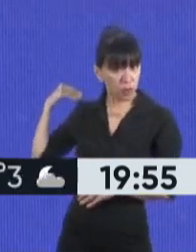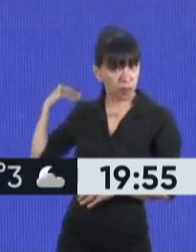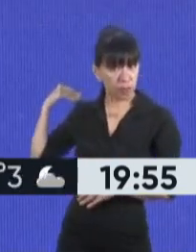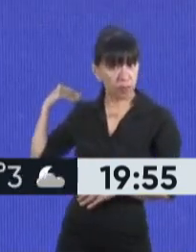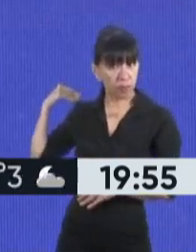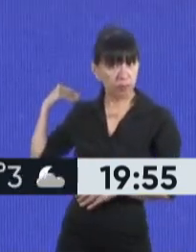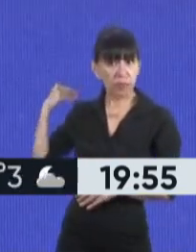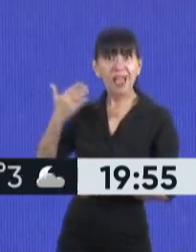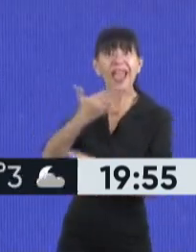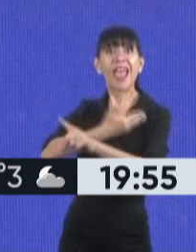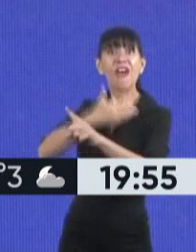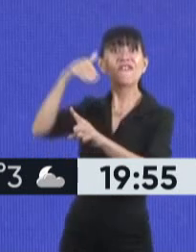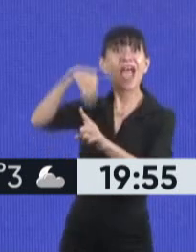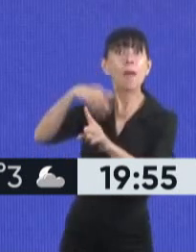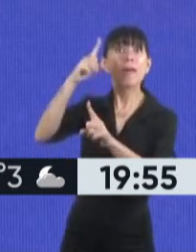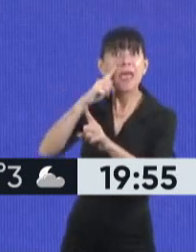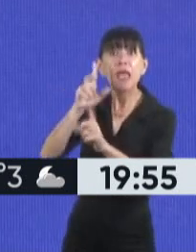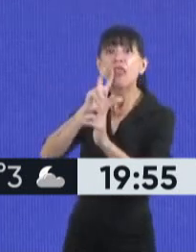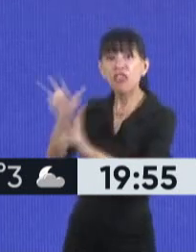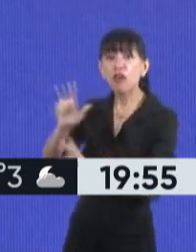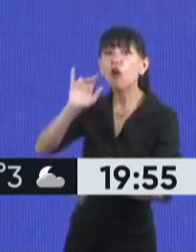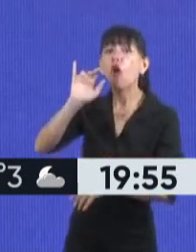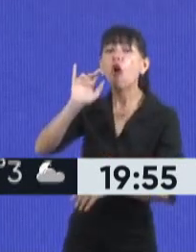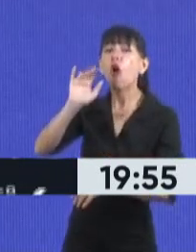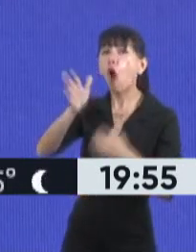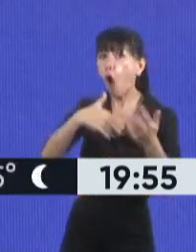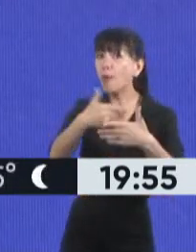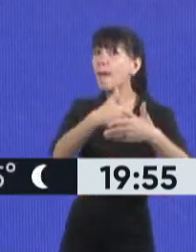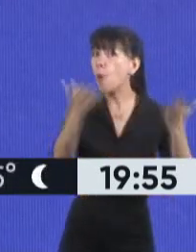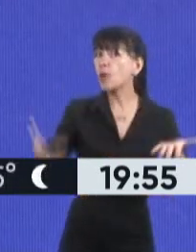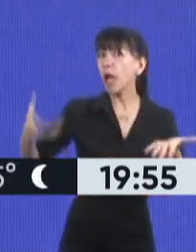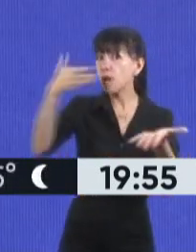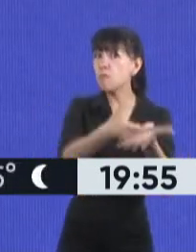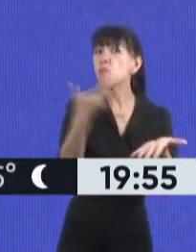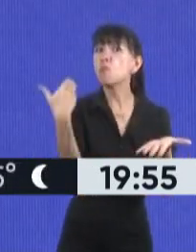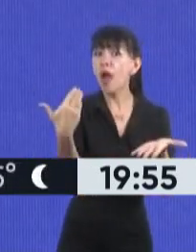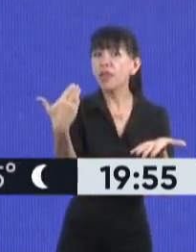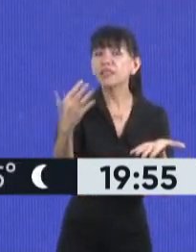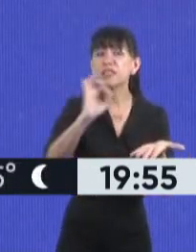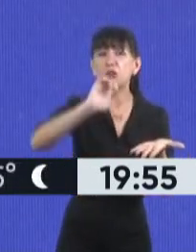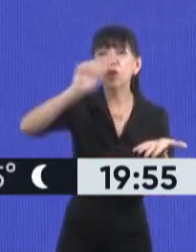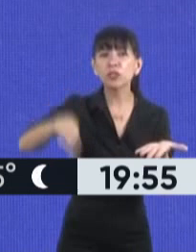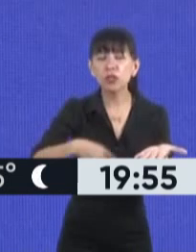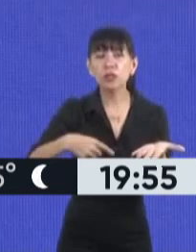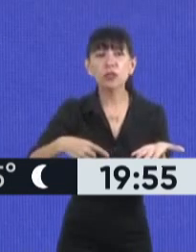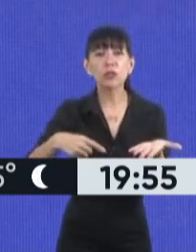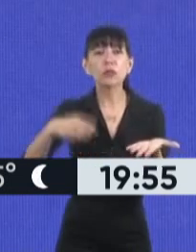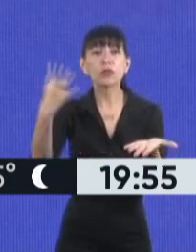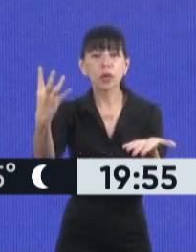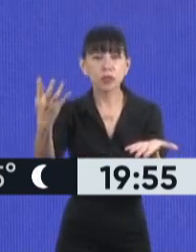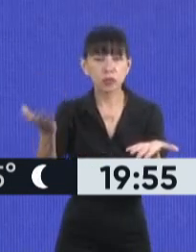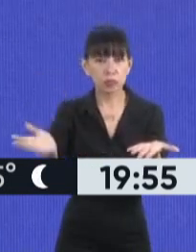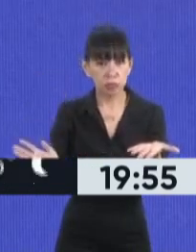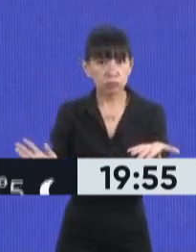le dijeron que podían invertir en obra pública el 0,4% del PBI. Y ellos lo aceptaron gustosos, ¿eh?